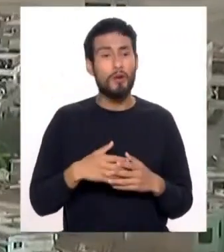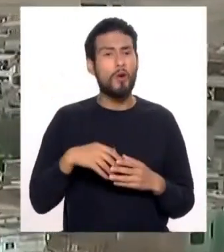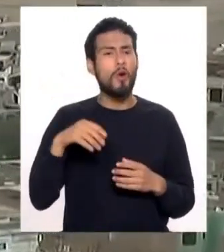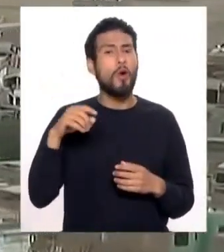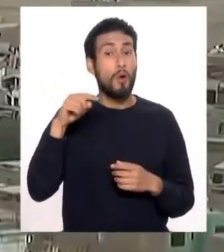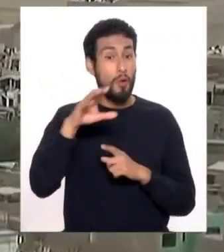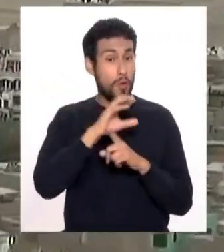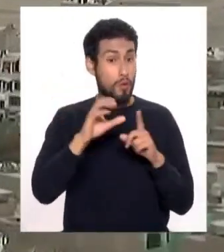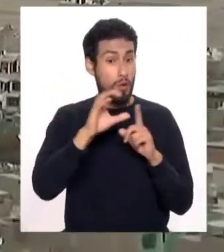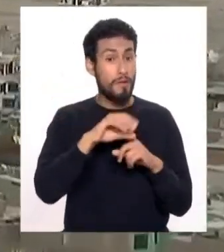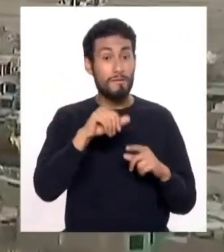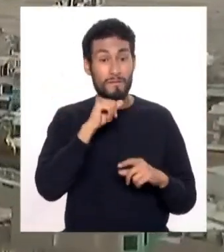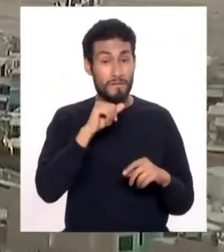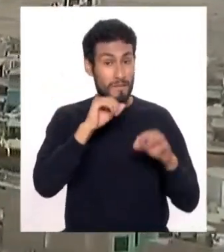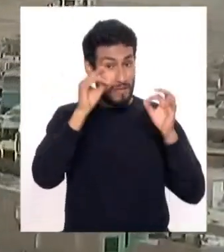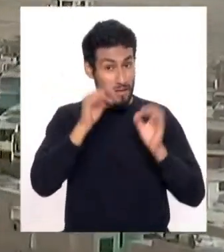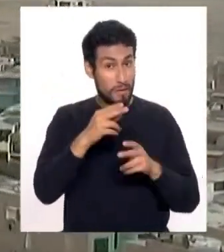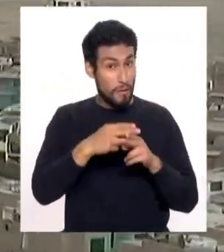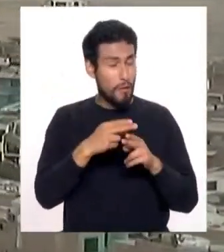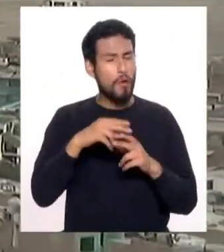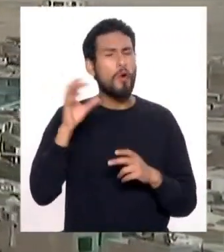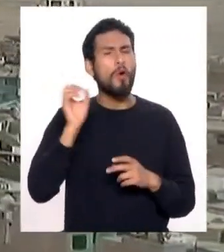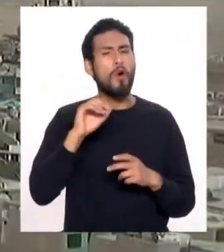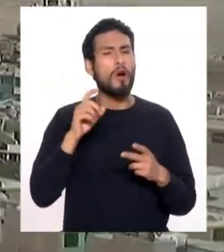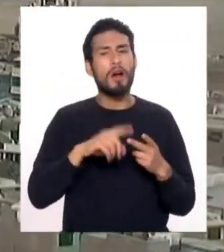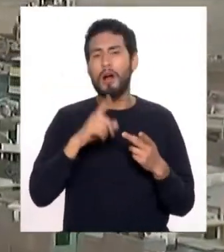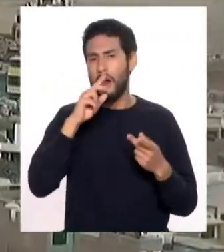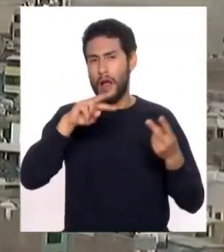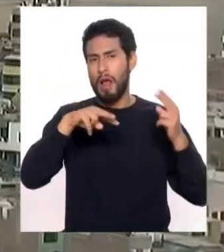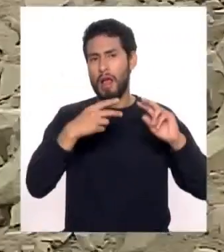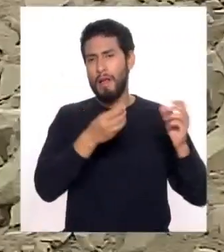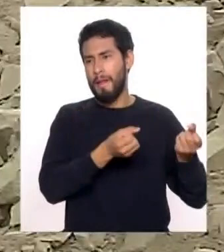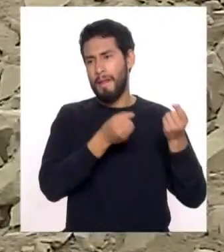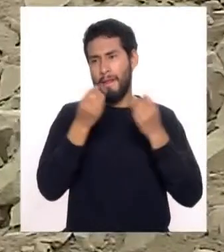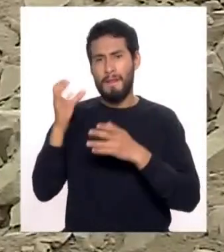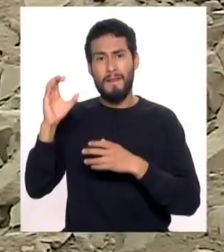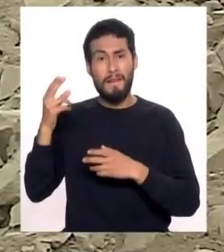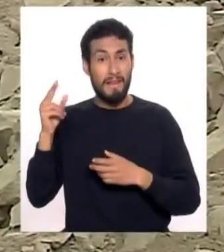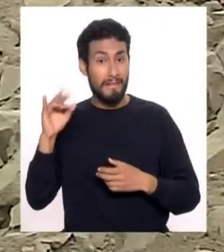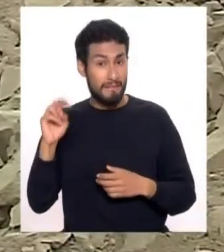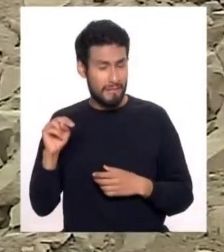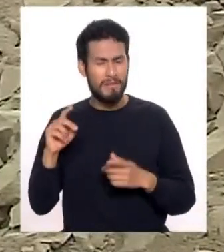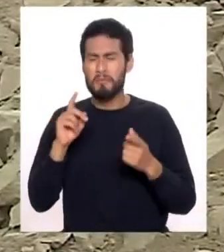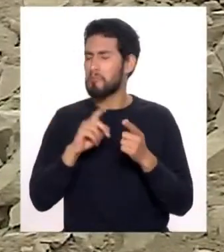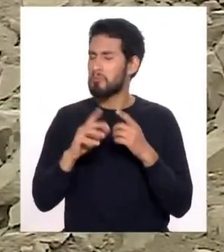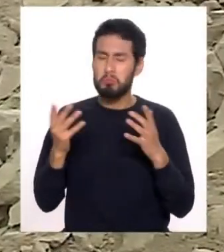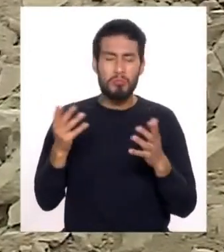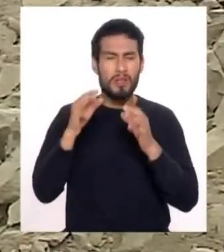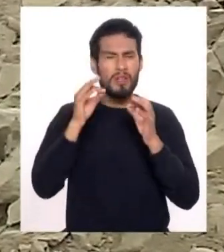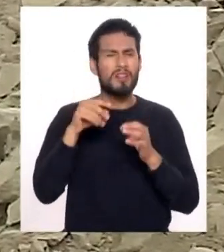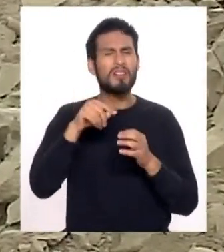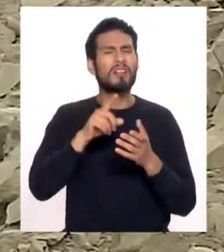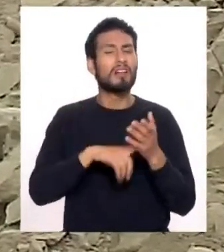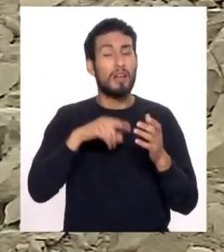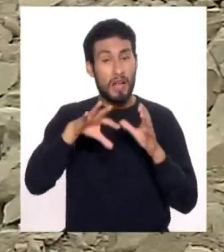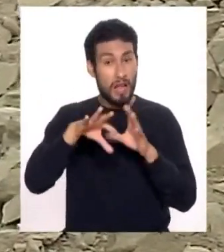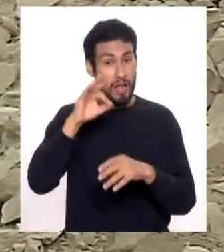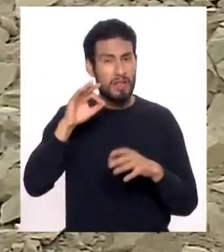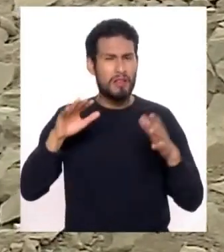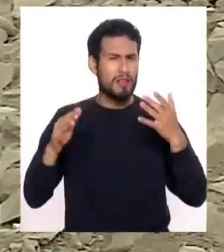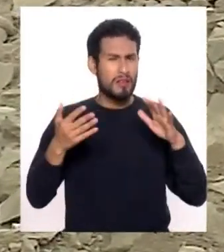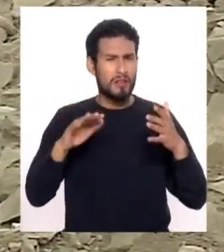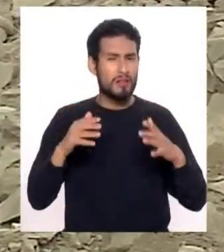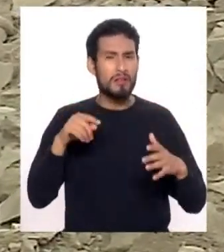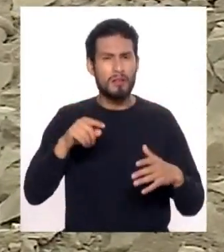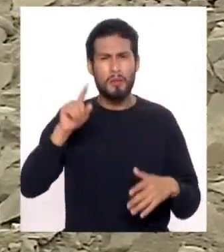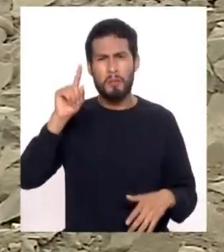a esta cultura que todavía no determina el nombre o si fue viceversa. Pero es importante también mencionar que este hallazgo tiene aproximadamente